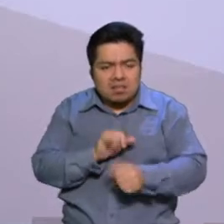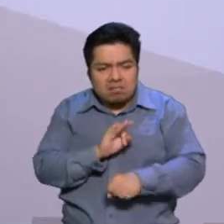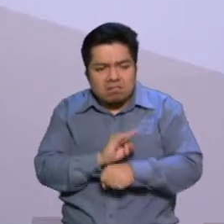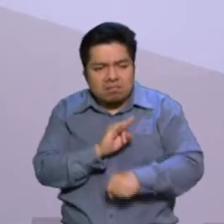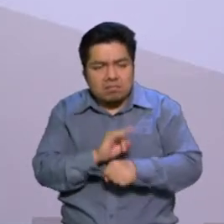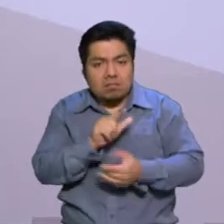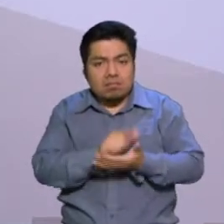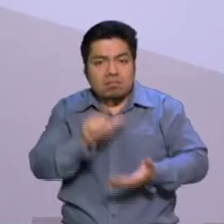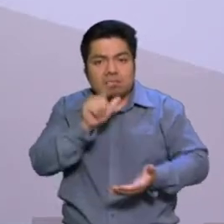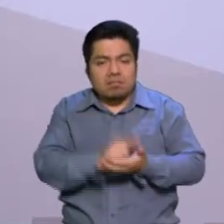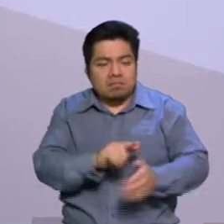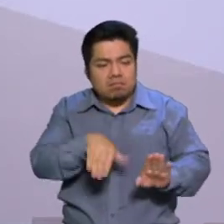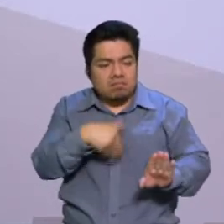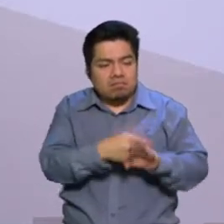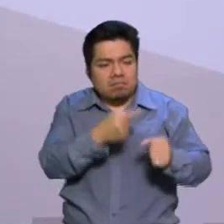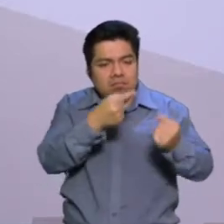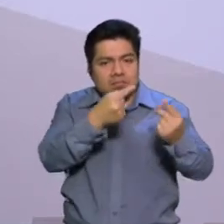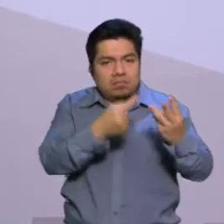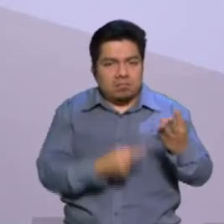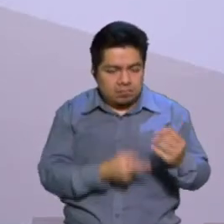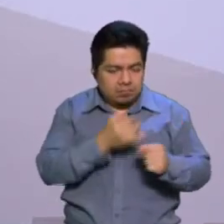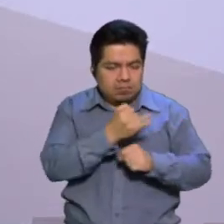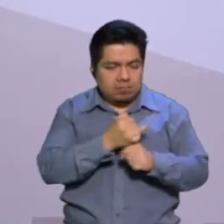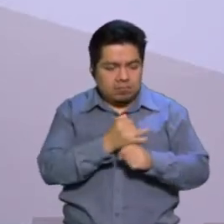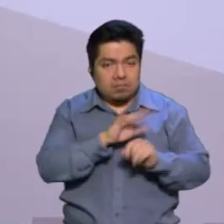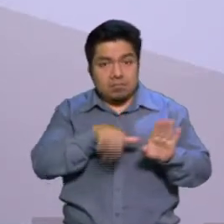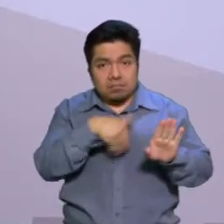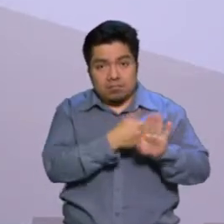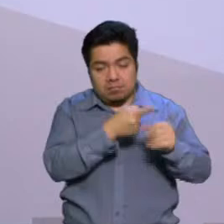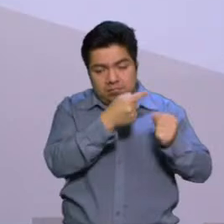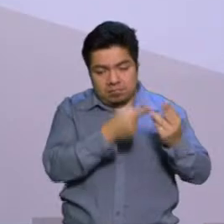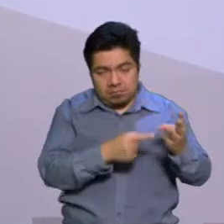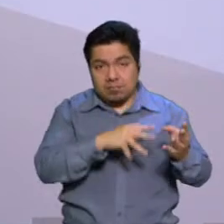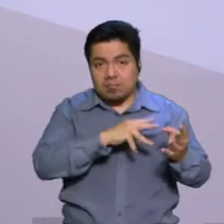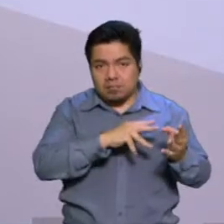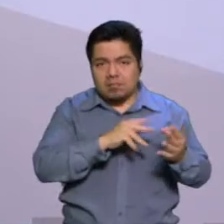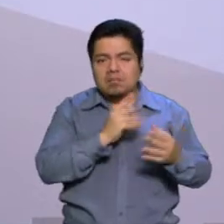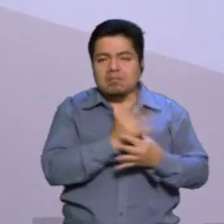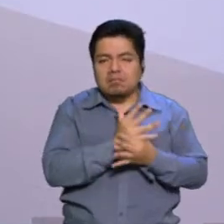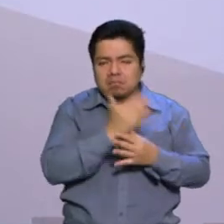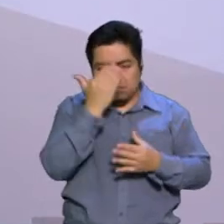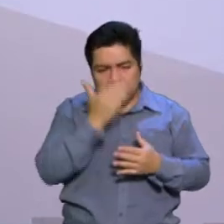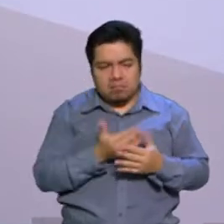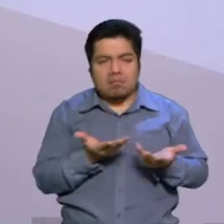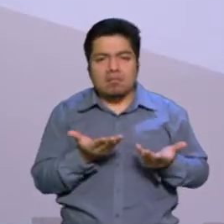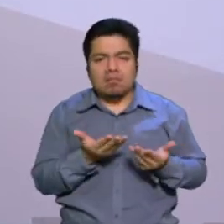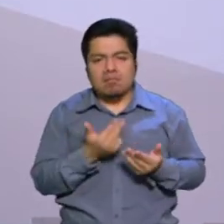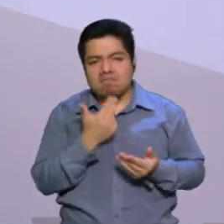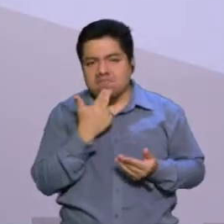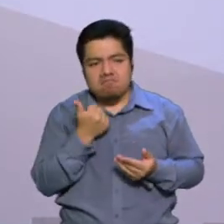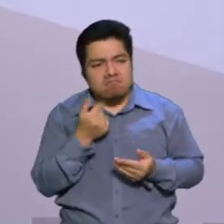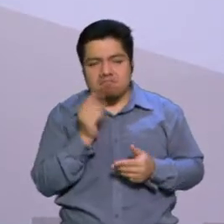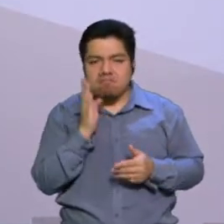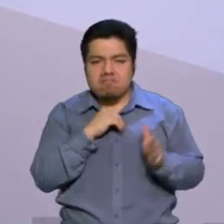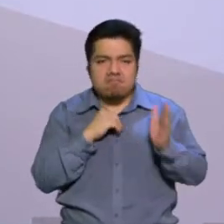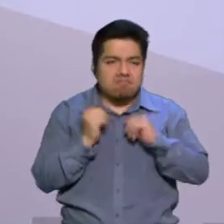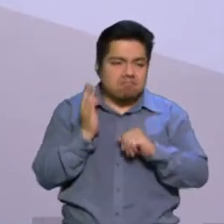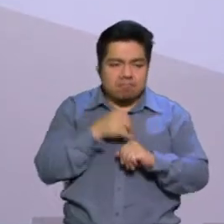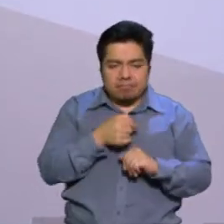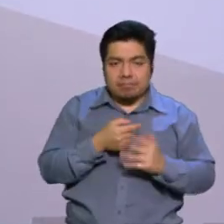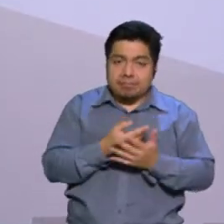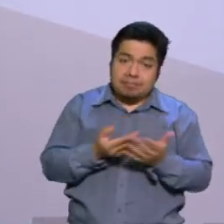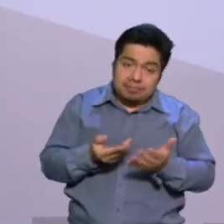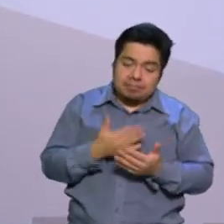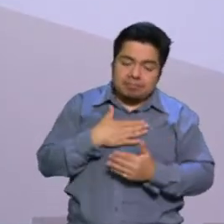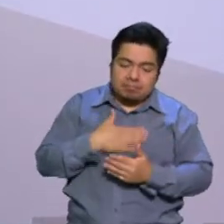la ley en relación con varios procesos e investigaciones penales en su contra, lo cual consideró constituyó un uso indebido de una misión diplomática. Y